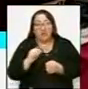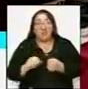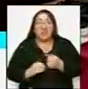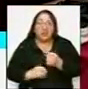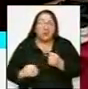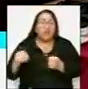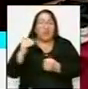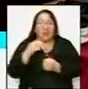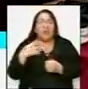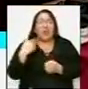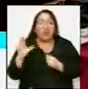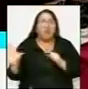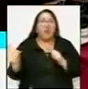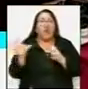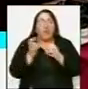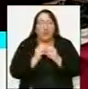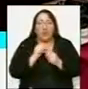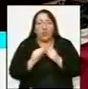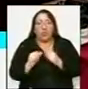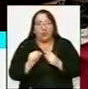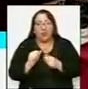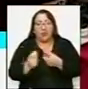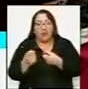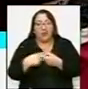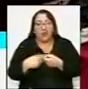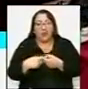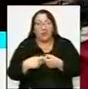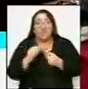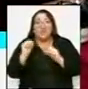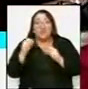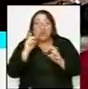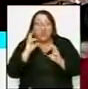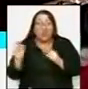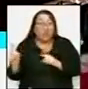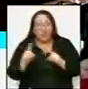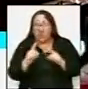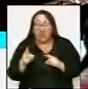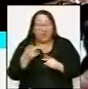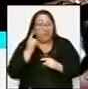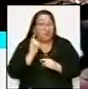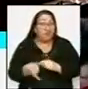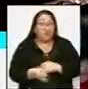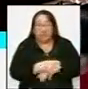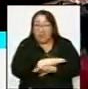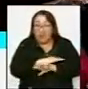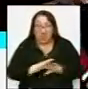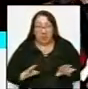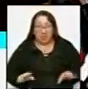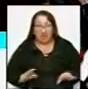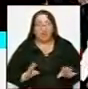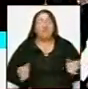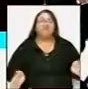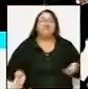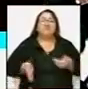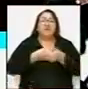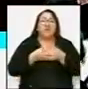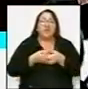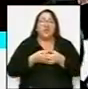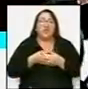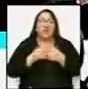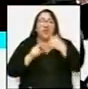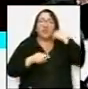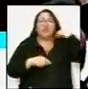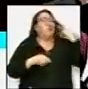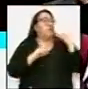adicionales para completar el número de afiliados requerido. De no hacerlo dentro del plazo otorgado, se cancela la inscripción